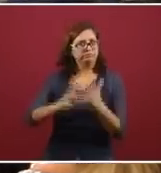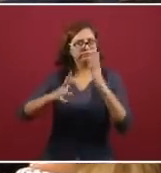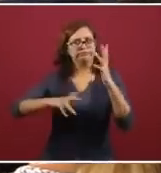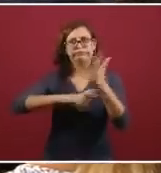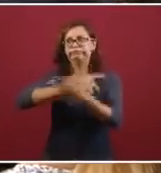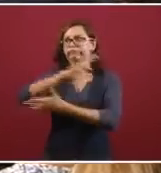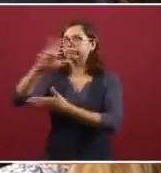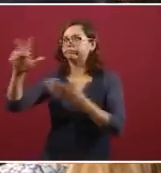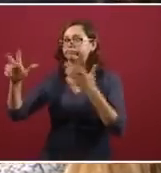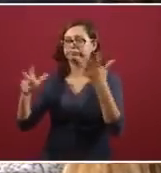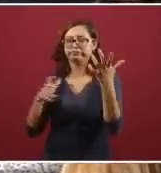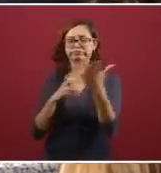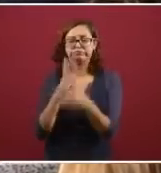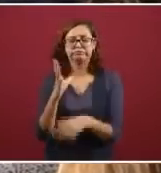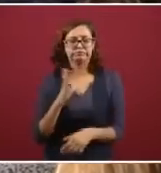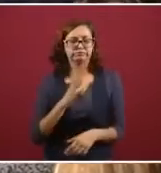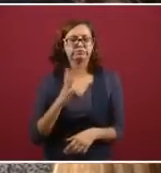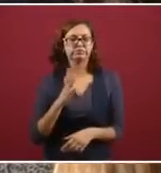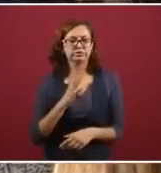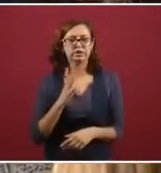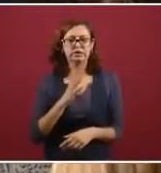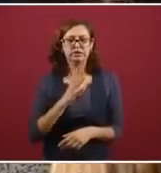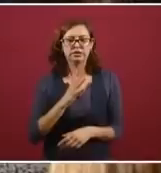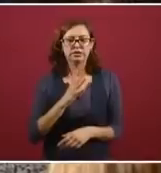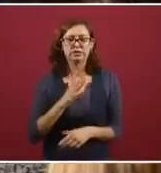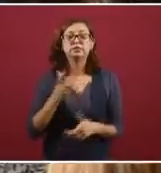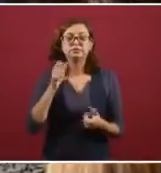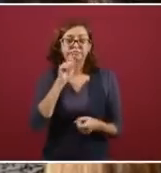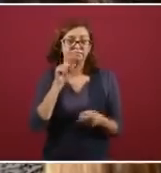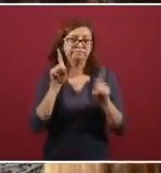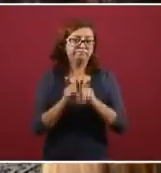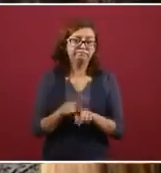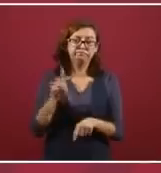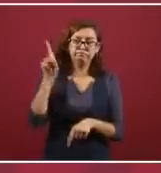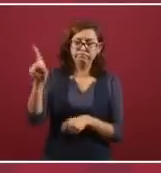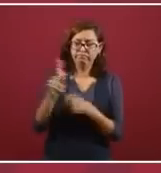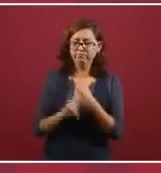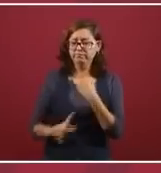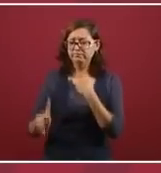incluso lo que está pasando en Argentina,